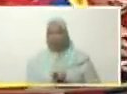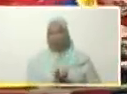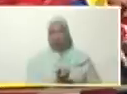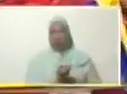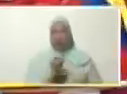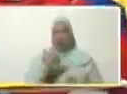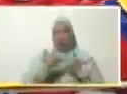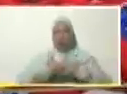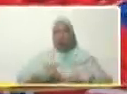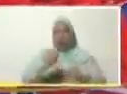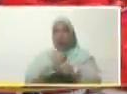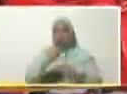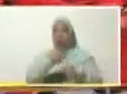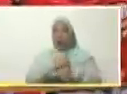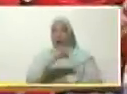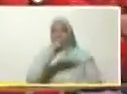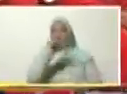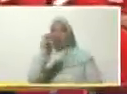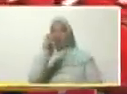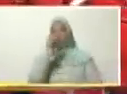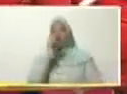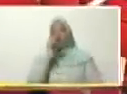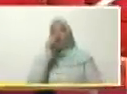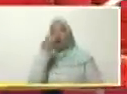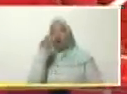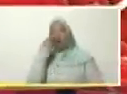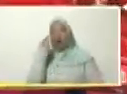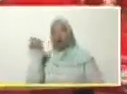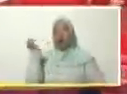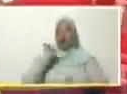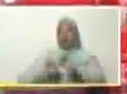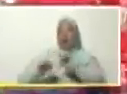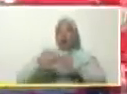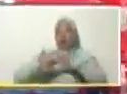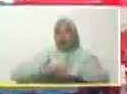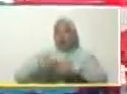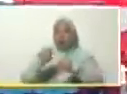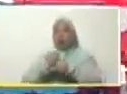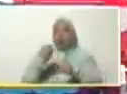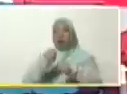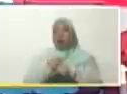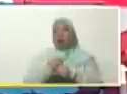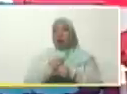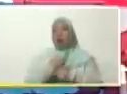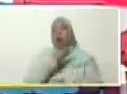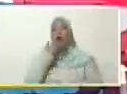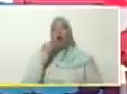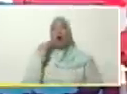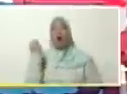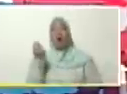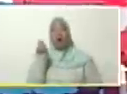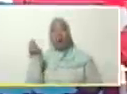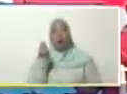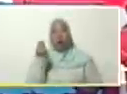PDVSA. Ah, defendiendo a PDVSA. Vos lo que soy es un jodedor, oíste.